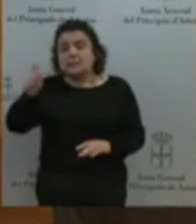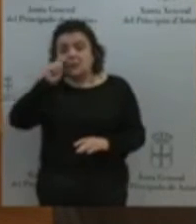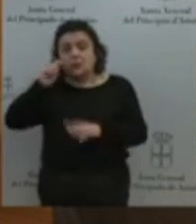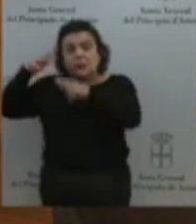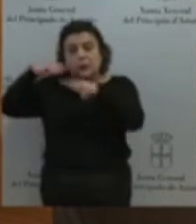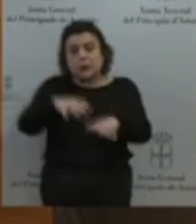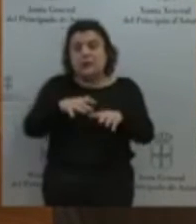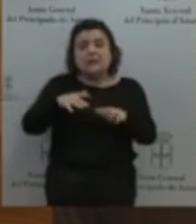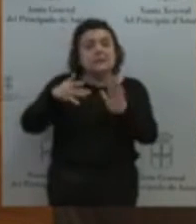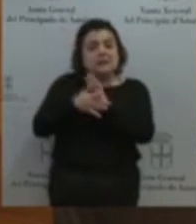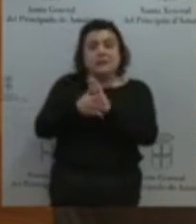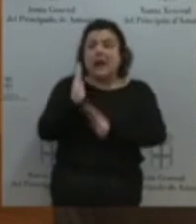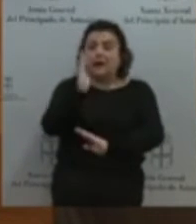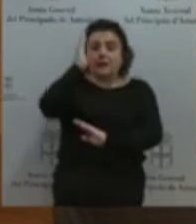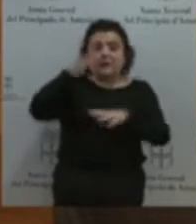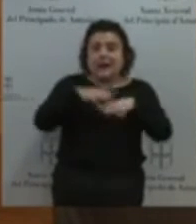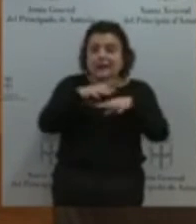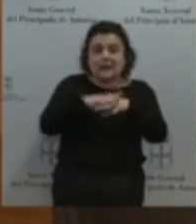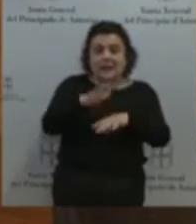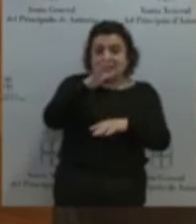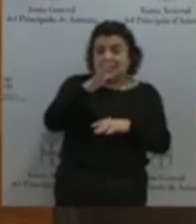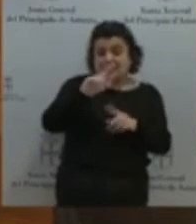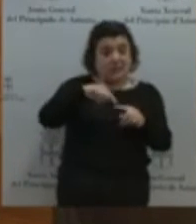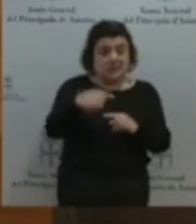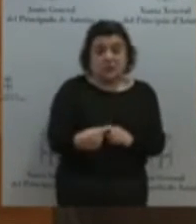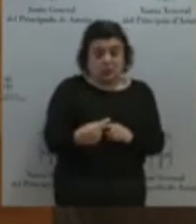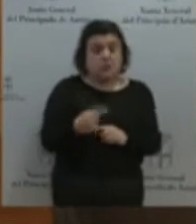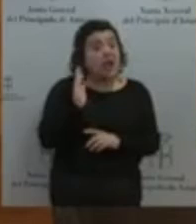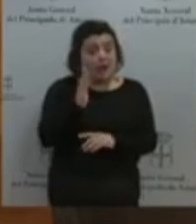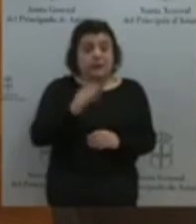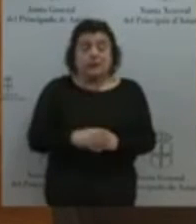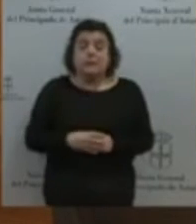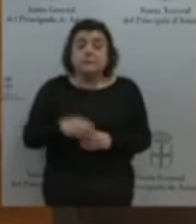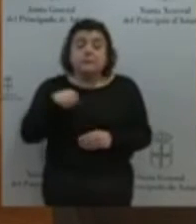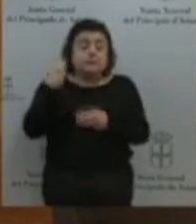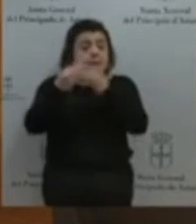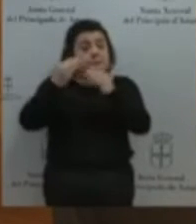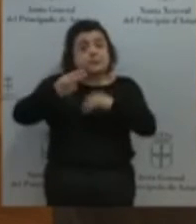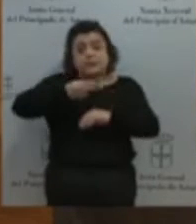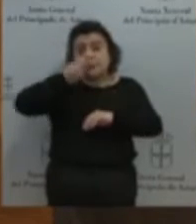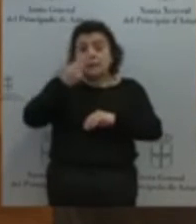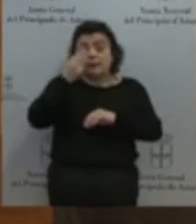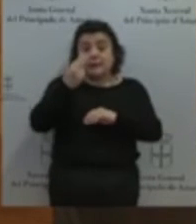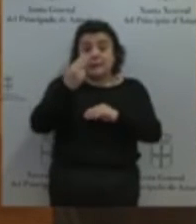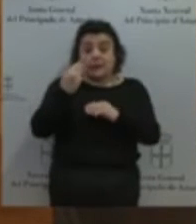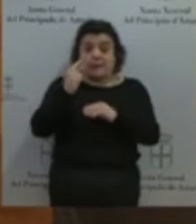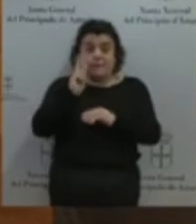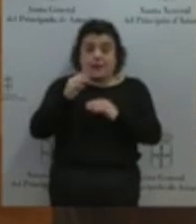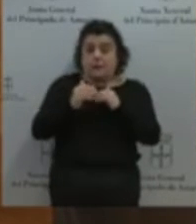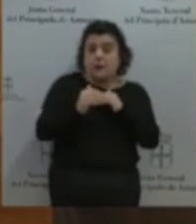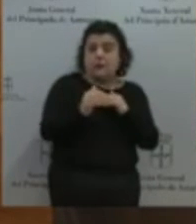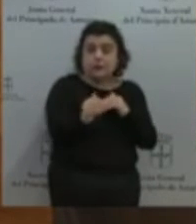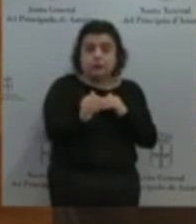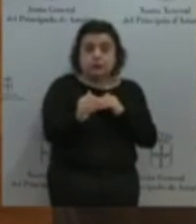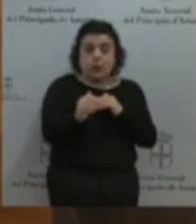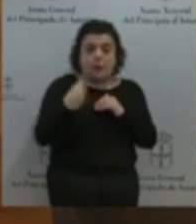etcétera. Y creo que lo interesante sería tener en el horizonte lo que también Valencia está trabajando, que es la idea de convertir su ciudad